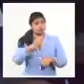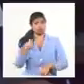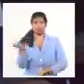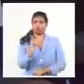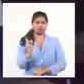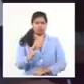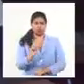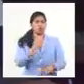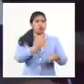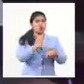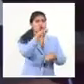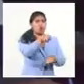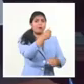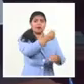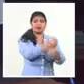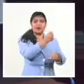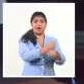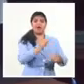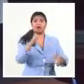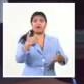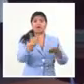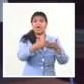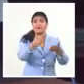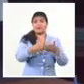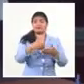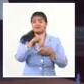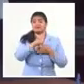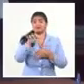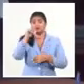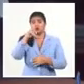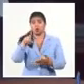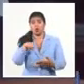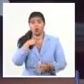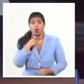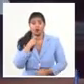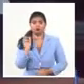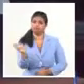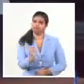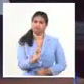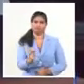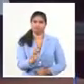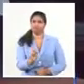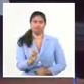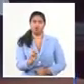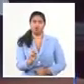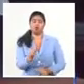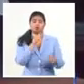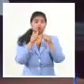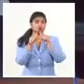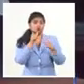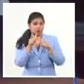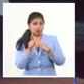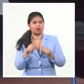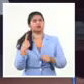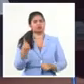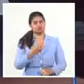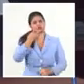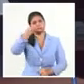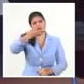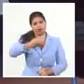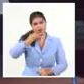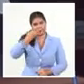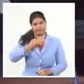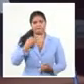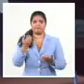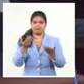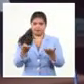aclarar todas esas cosas. Primero, sí se ha explicado, y yo creo que todos los días se da información